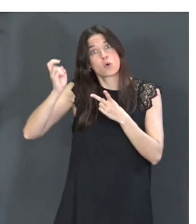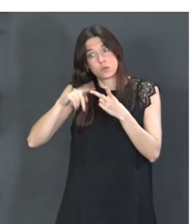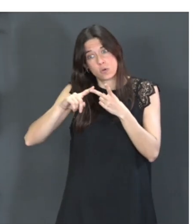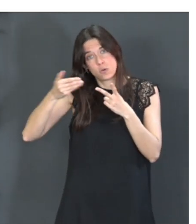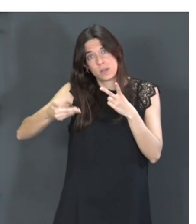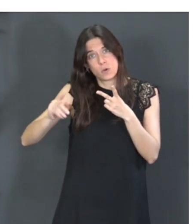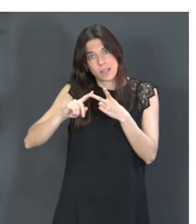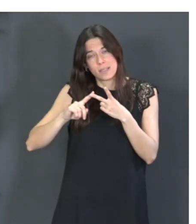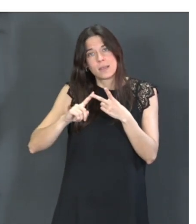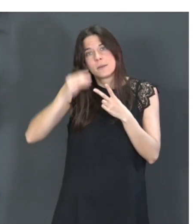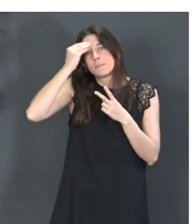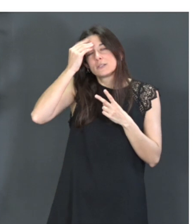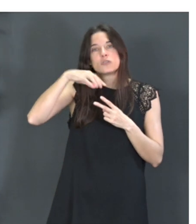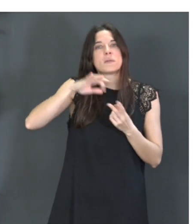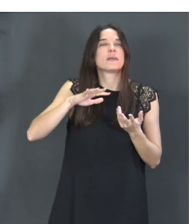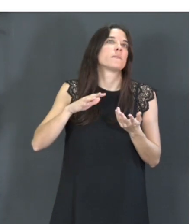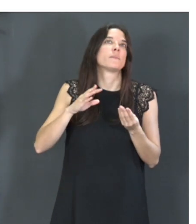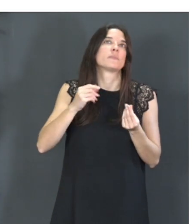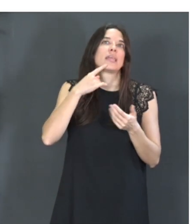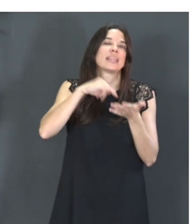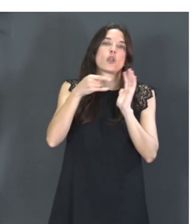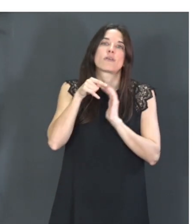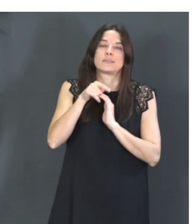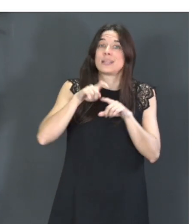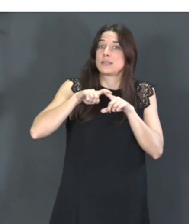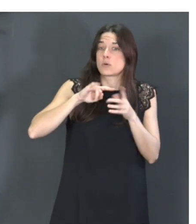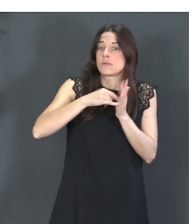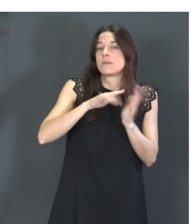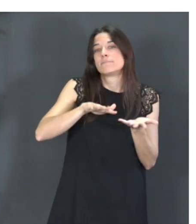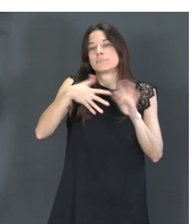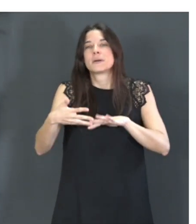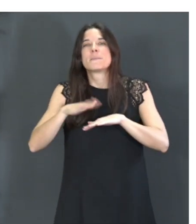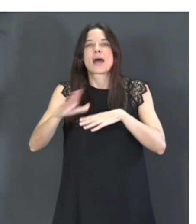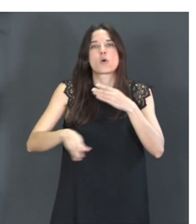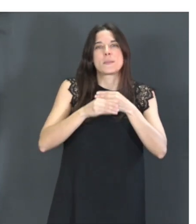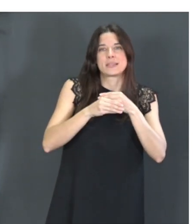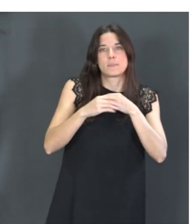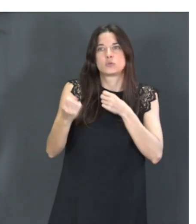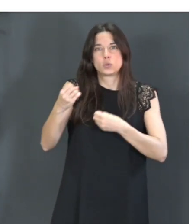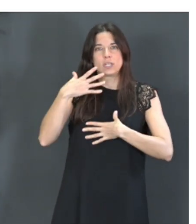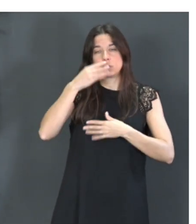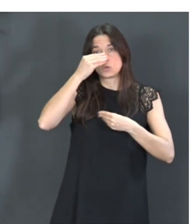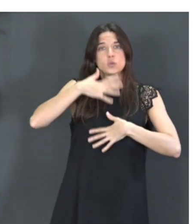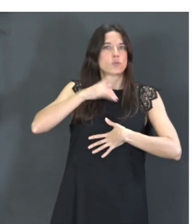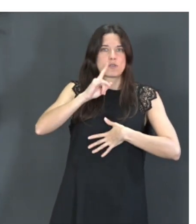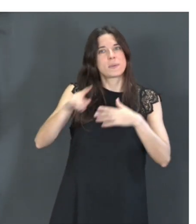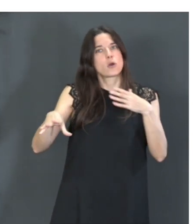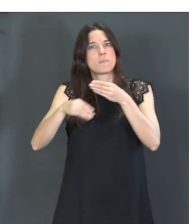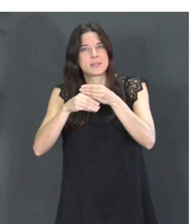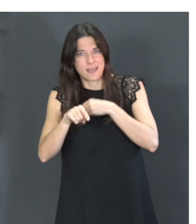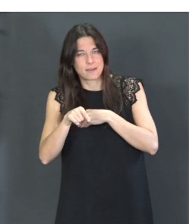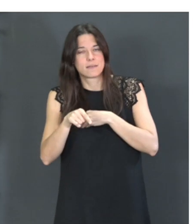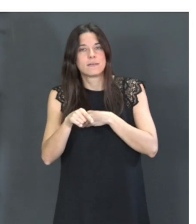importante, y es que creo que tenemos que aplicar este tipo de tecnologías para complementarnos, pero nunca para sustituirnos.